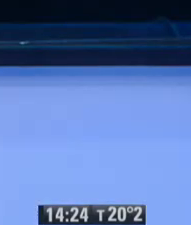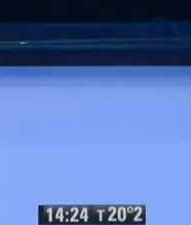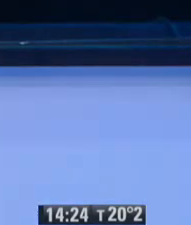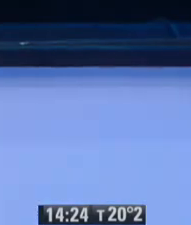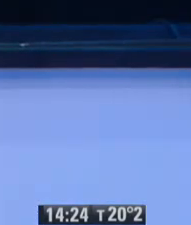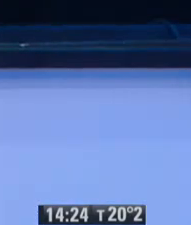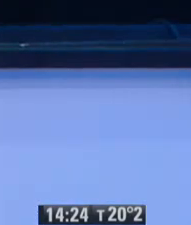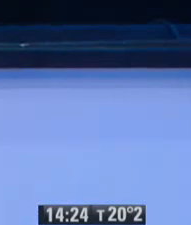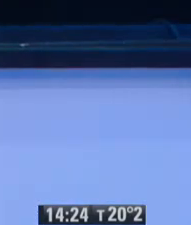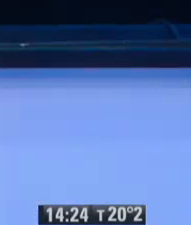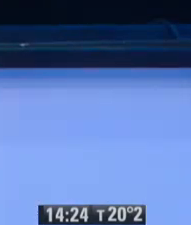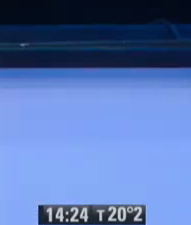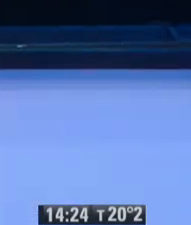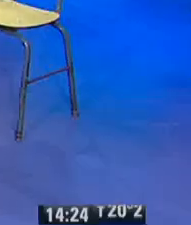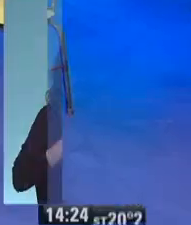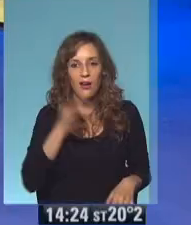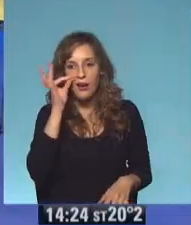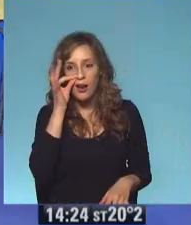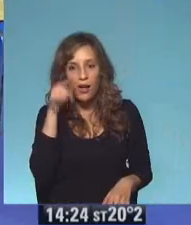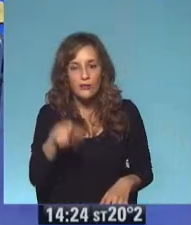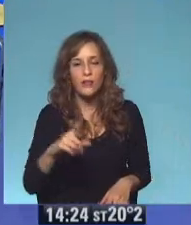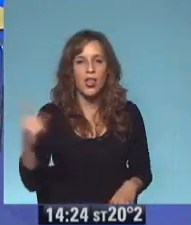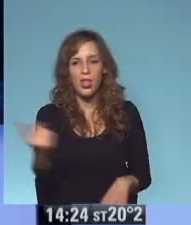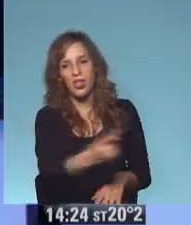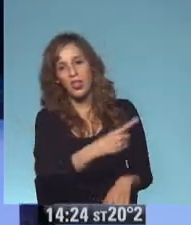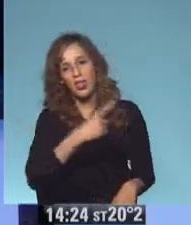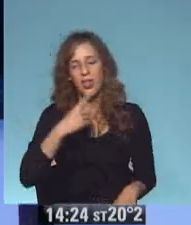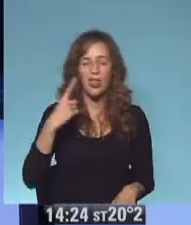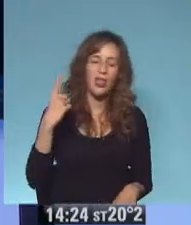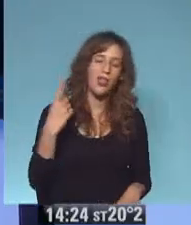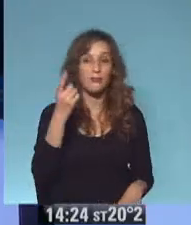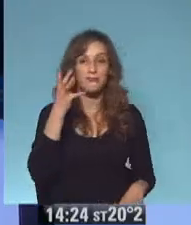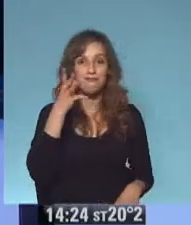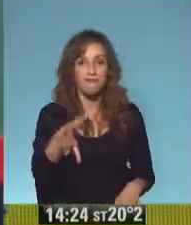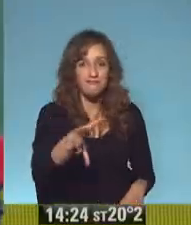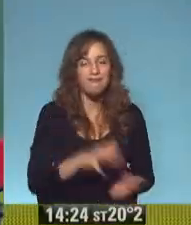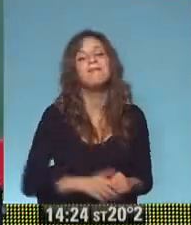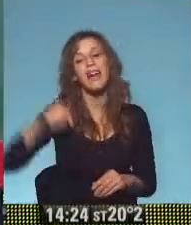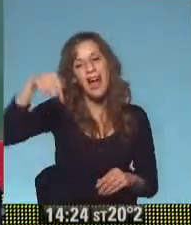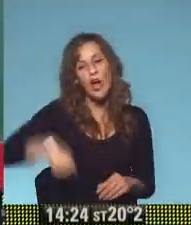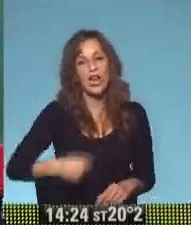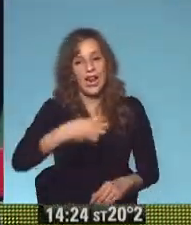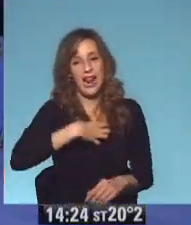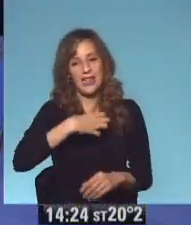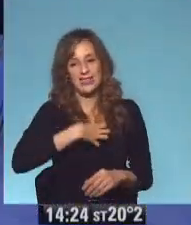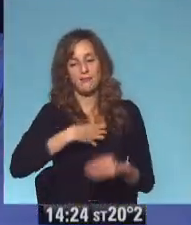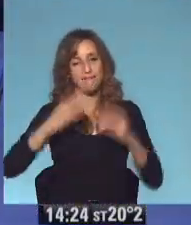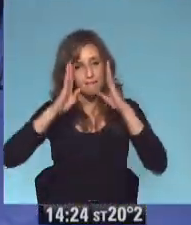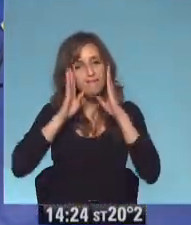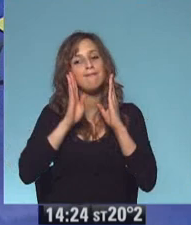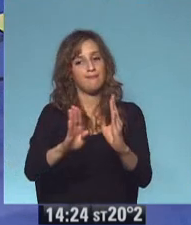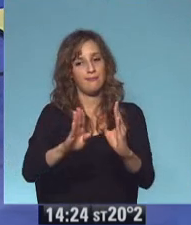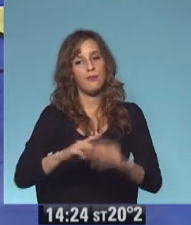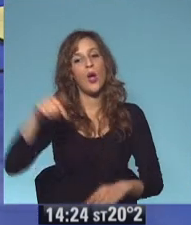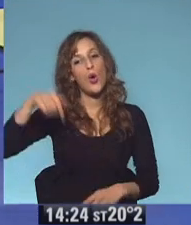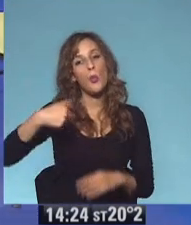¡Qué mareo se pegó al Terio, eh! Bueno, vamos a arrancar la clase. Vamos a empezar, vamos a poner la fecha. Sí. Y lo que vamos a trabajar